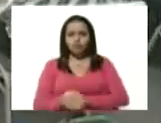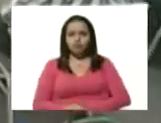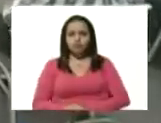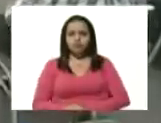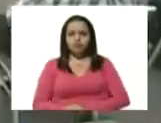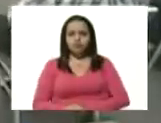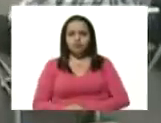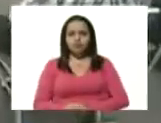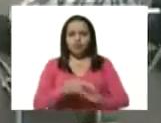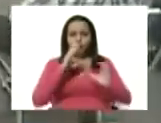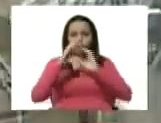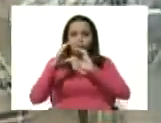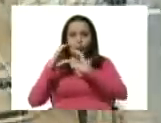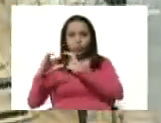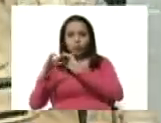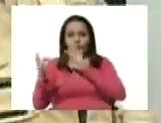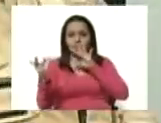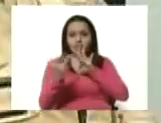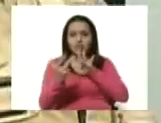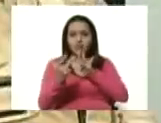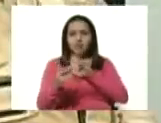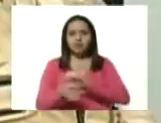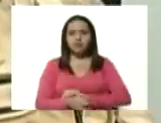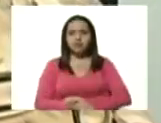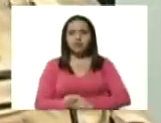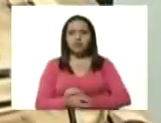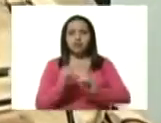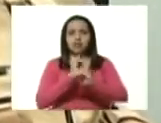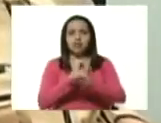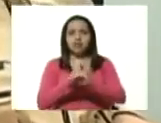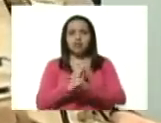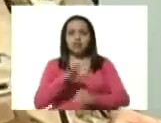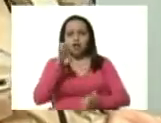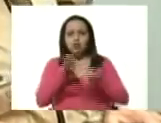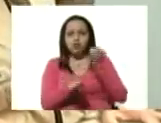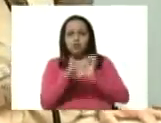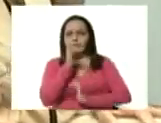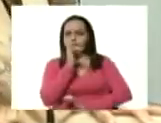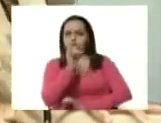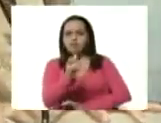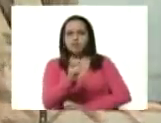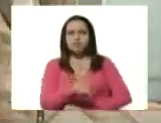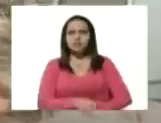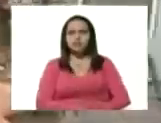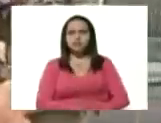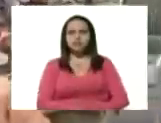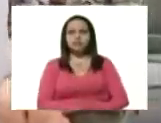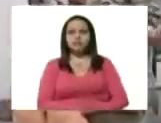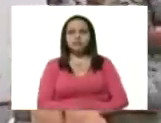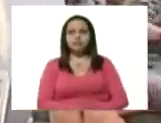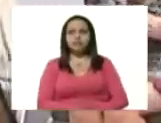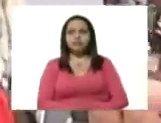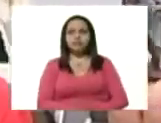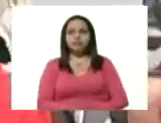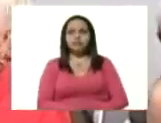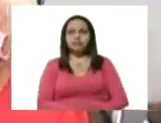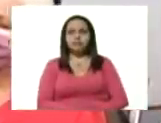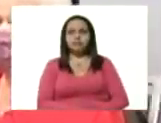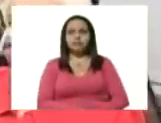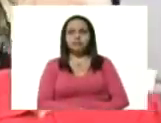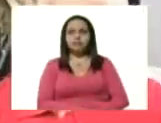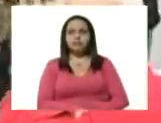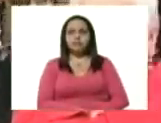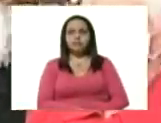de periodismo digital del diario Últimas Noticias. vanguardia